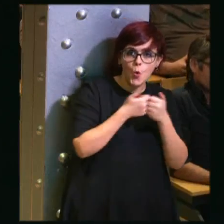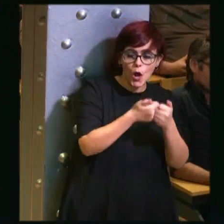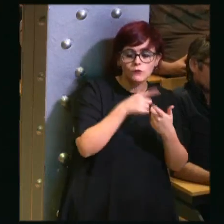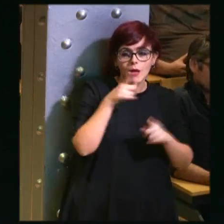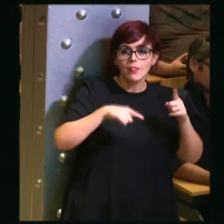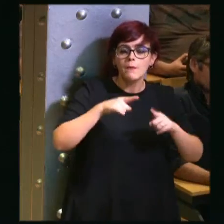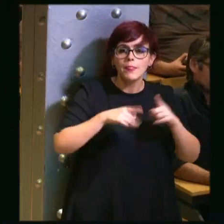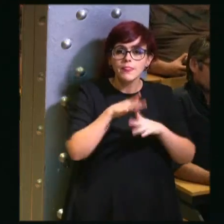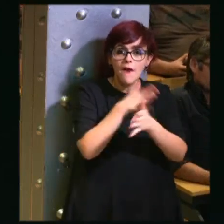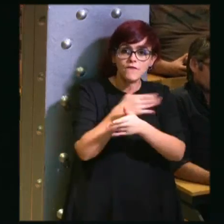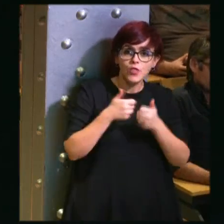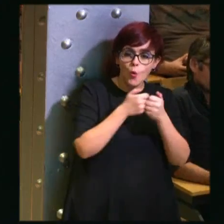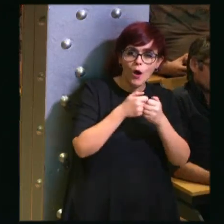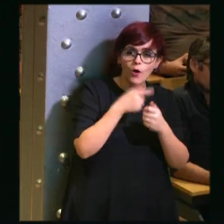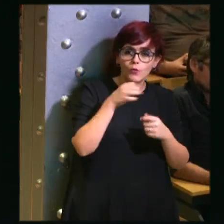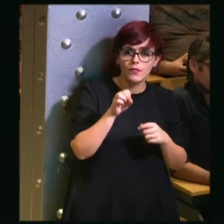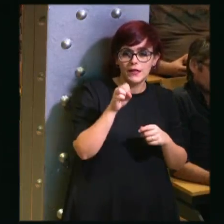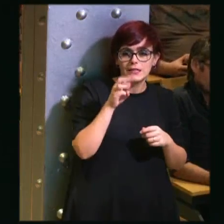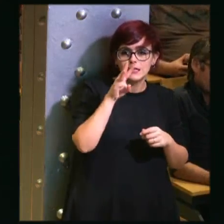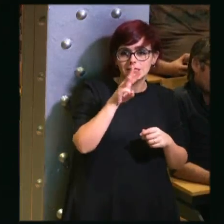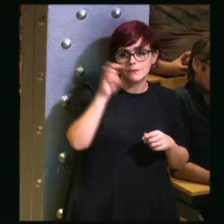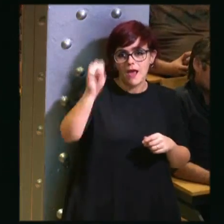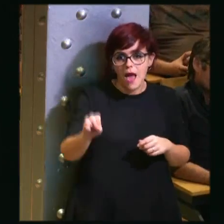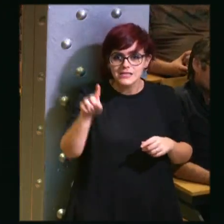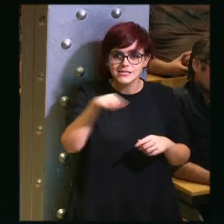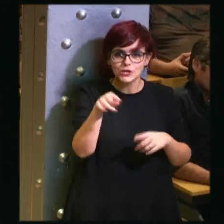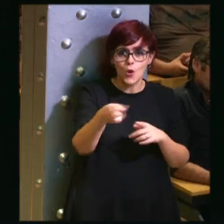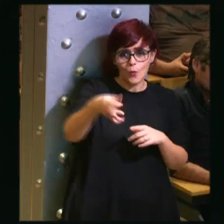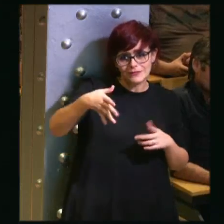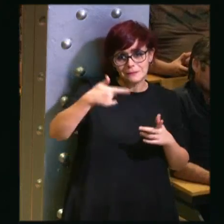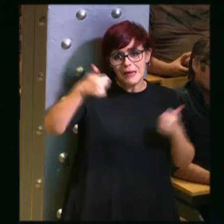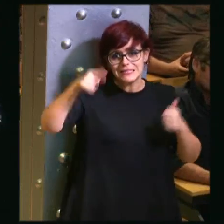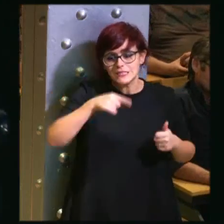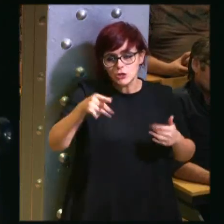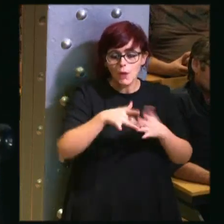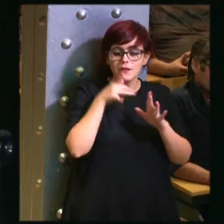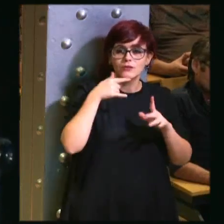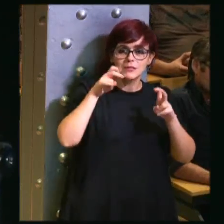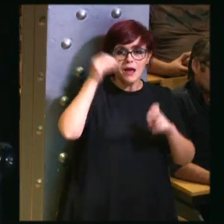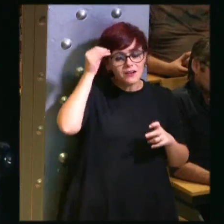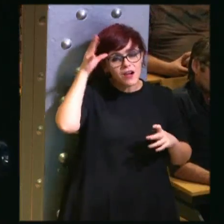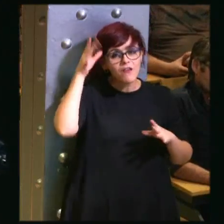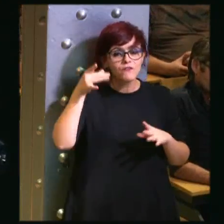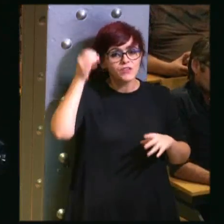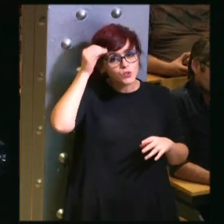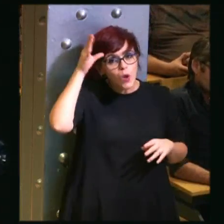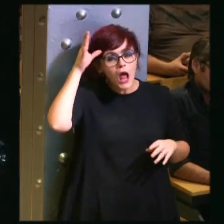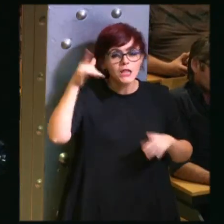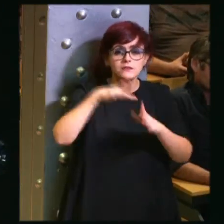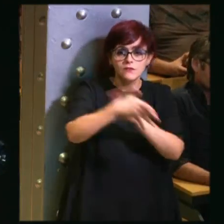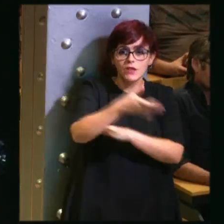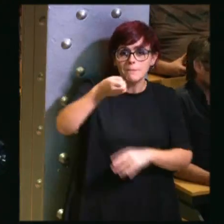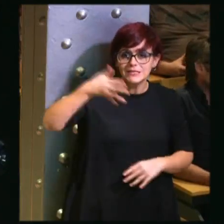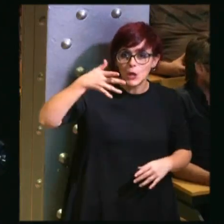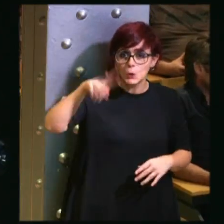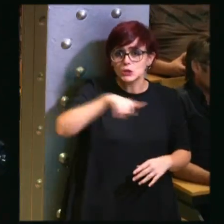dependiendo también del videojuego, es triple A o no lo es, me cuesta una cosa u otra. Y el hecho de ser realidad virtual en este caso no me lo va a encarecer.